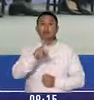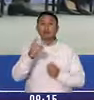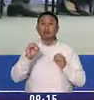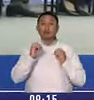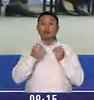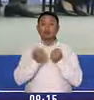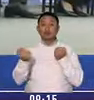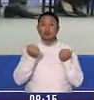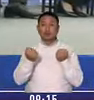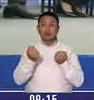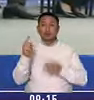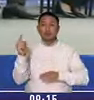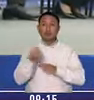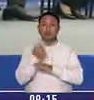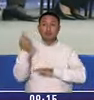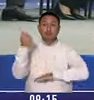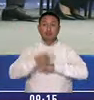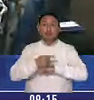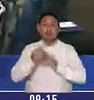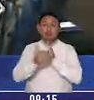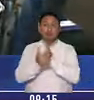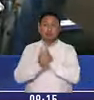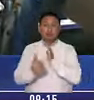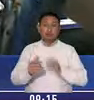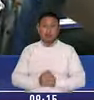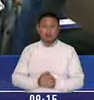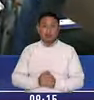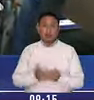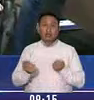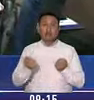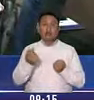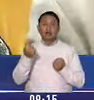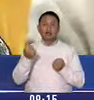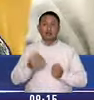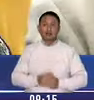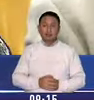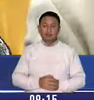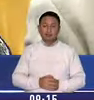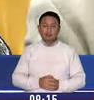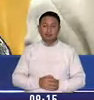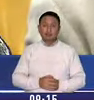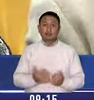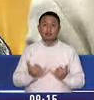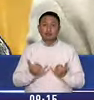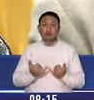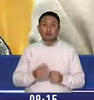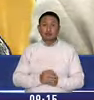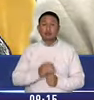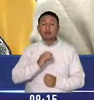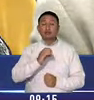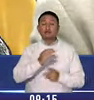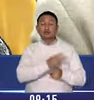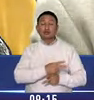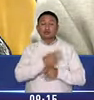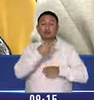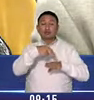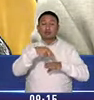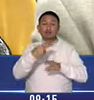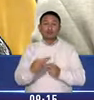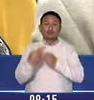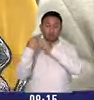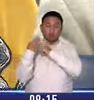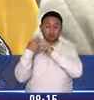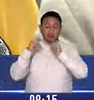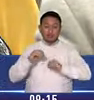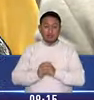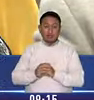control realizaron la primera jornada de capacitación en el manejo del dinero del Estado. En este sentido, el Consejo Nacional de Competencias dará a conocer